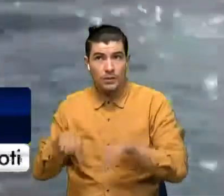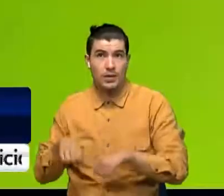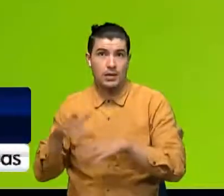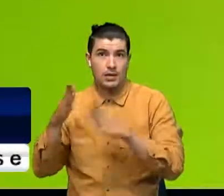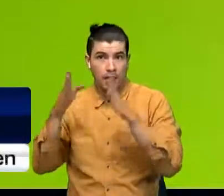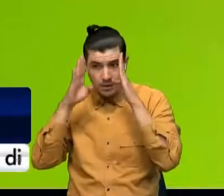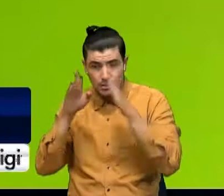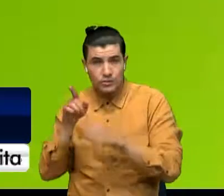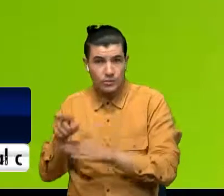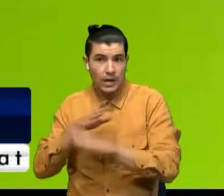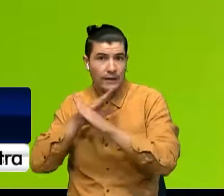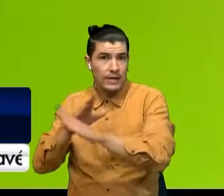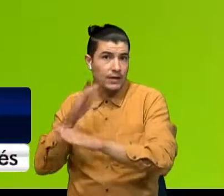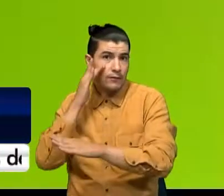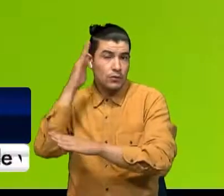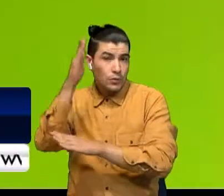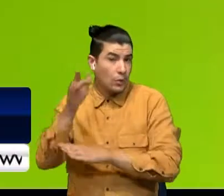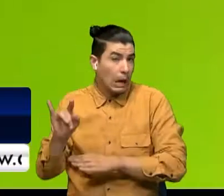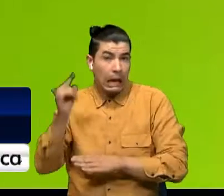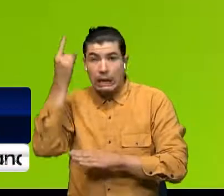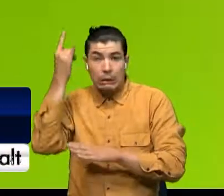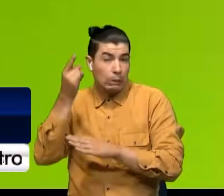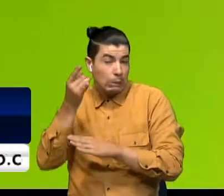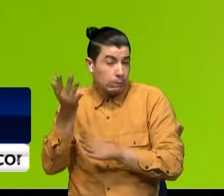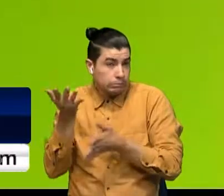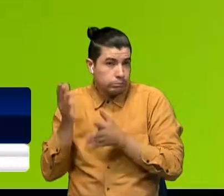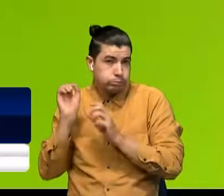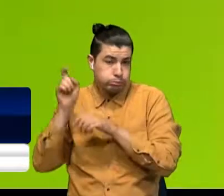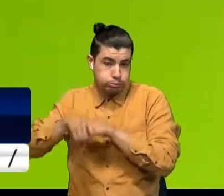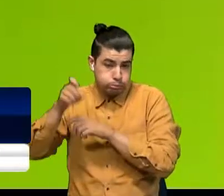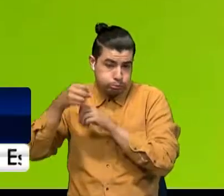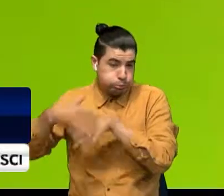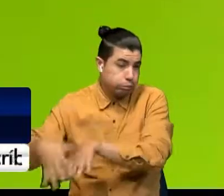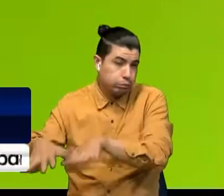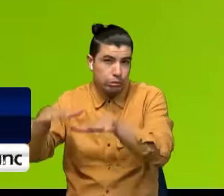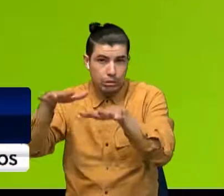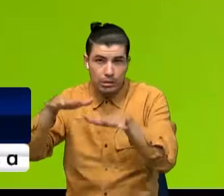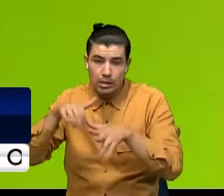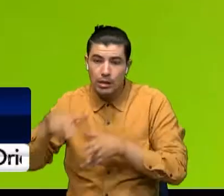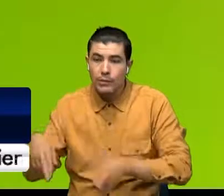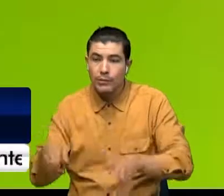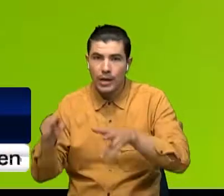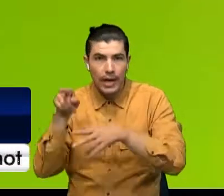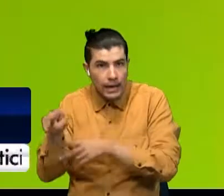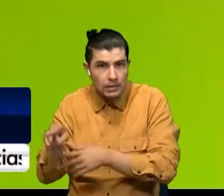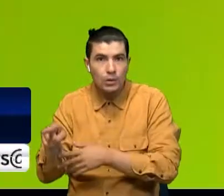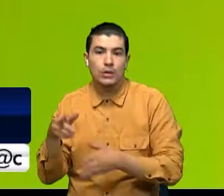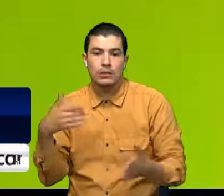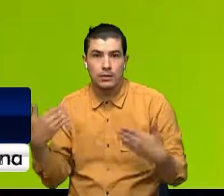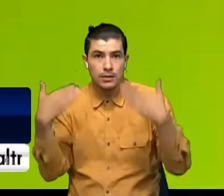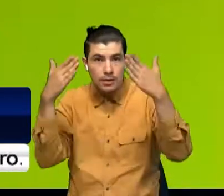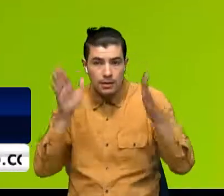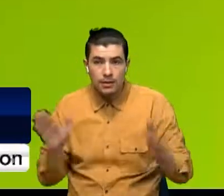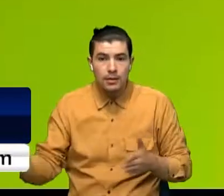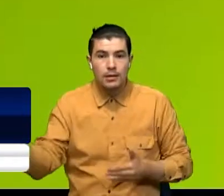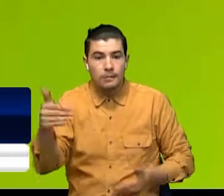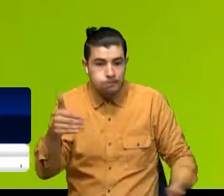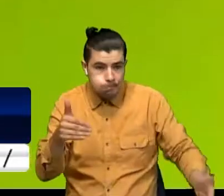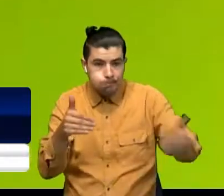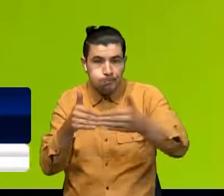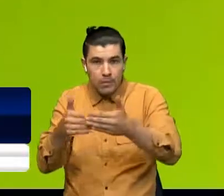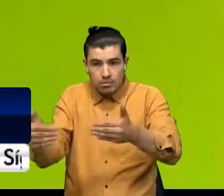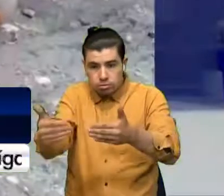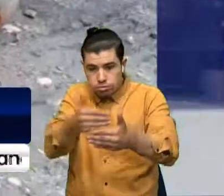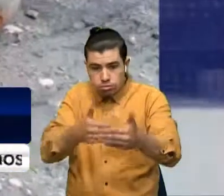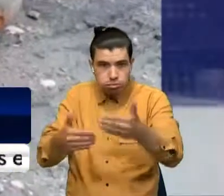afluente. Estas boyas son fundamentales para reducir los riesgos por accidentes con estas líneas y las consecuencias que de ellos se